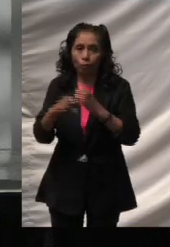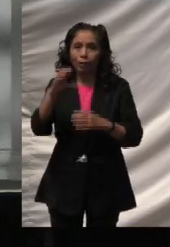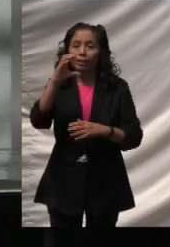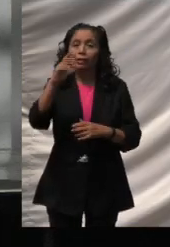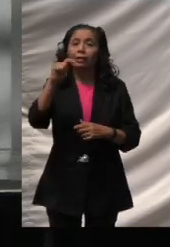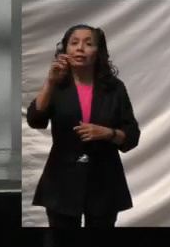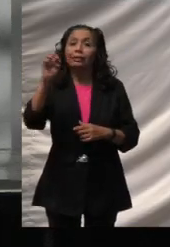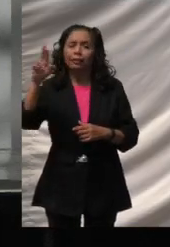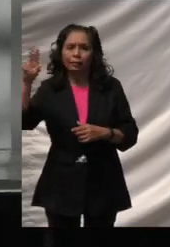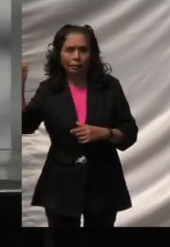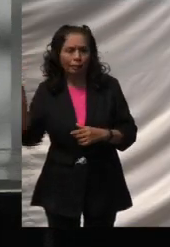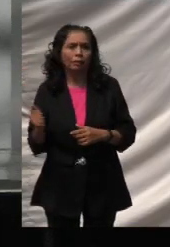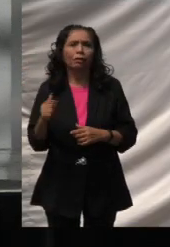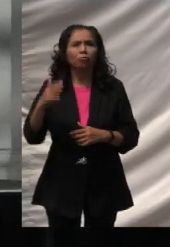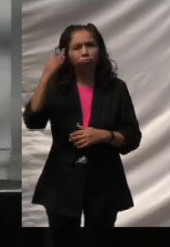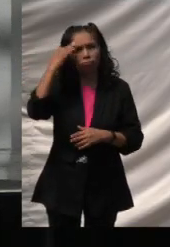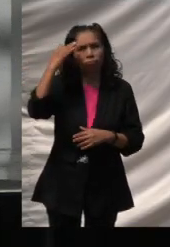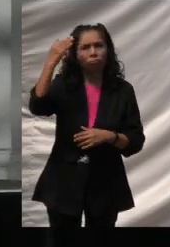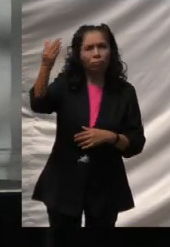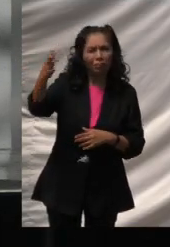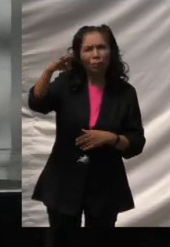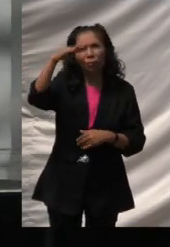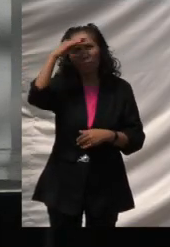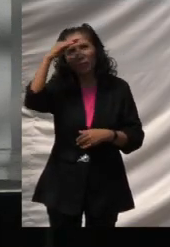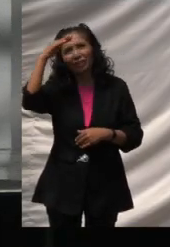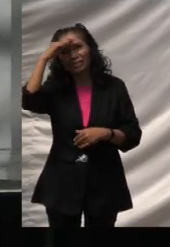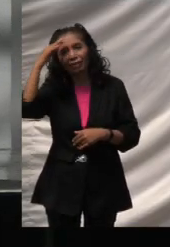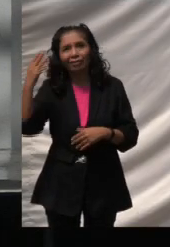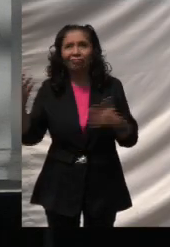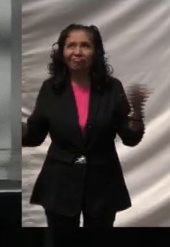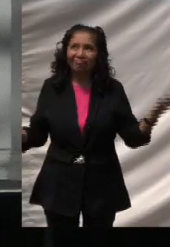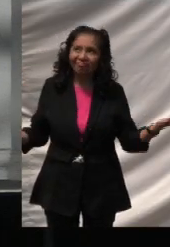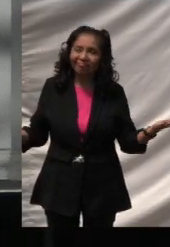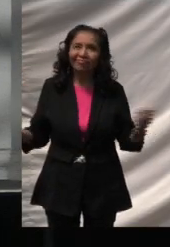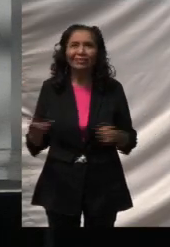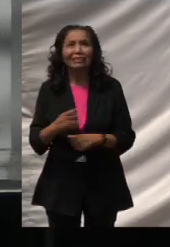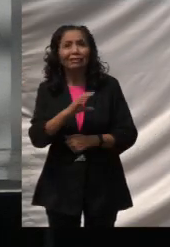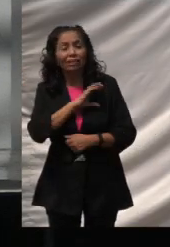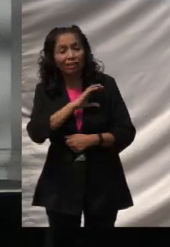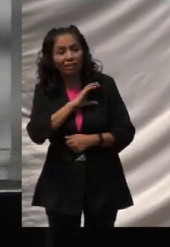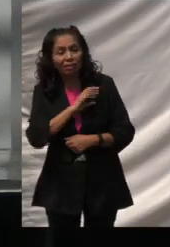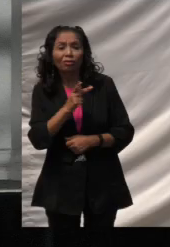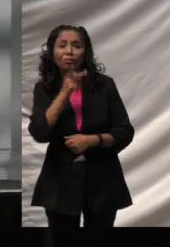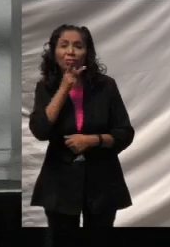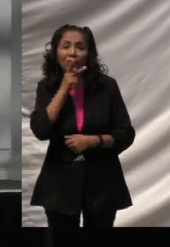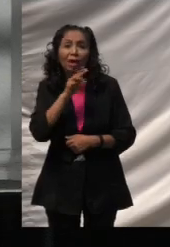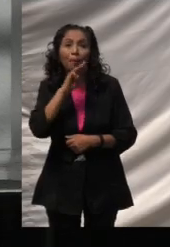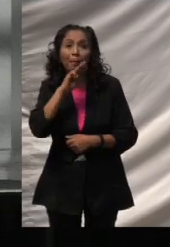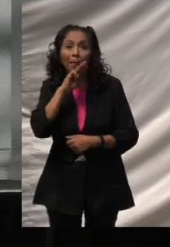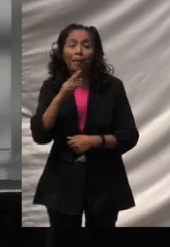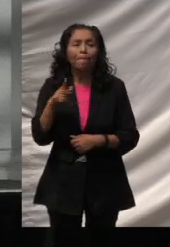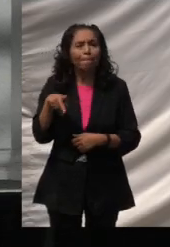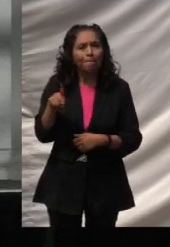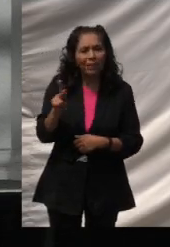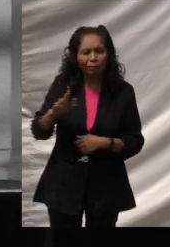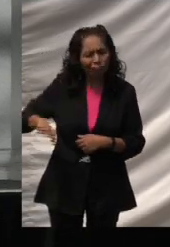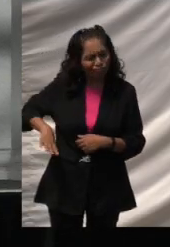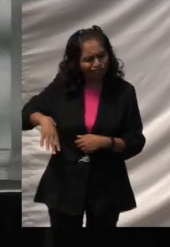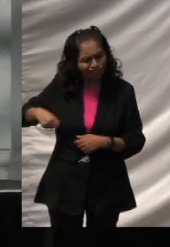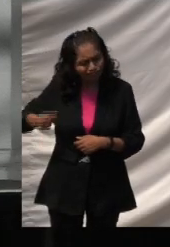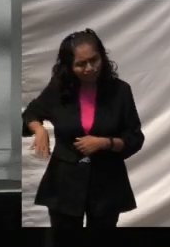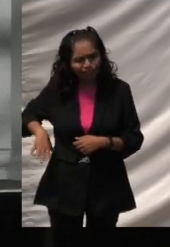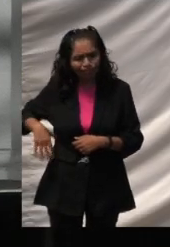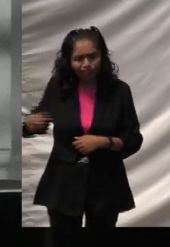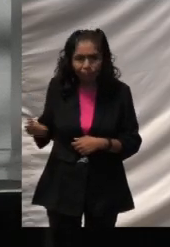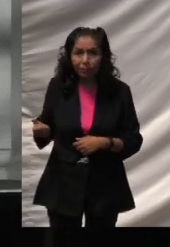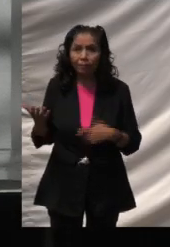el paso del tiempo, tal vez pensaba que sus padres no le tenían tanto cariño, pero valoraba el esfuerzo que hacía porque veía que no era